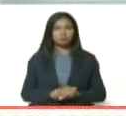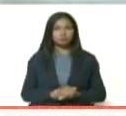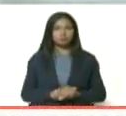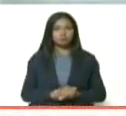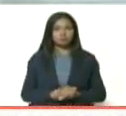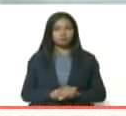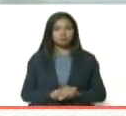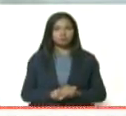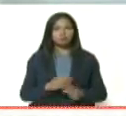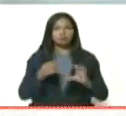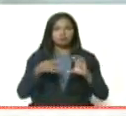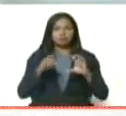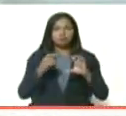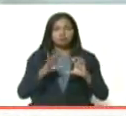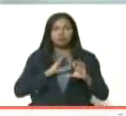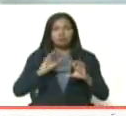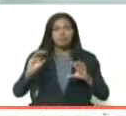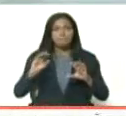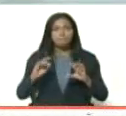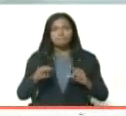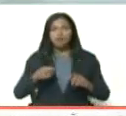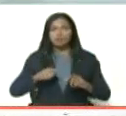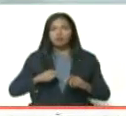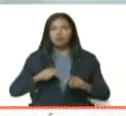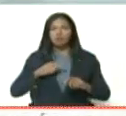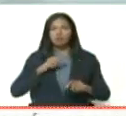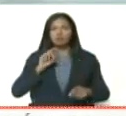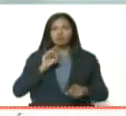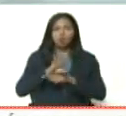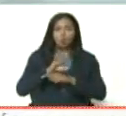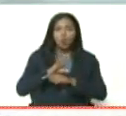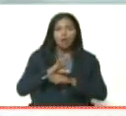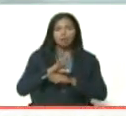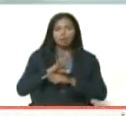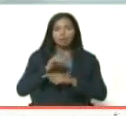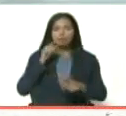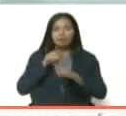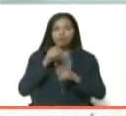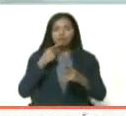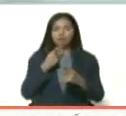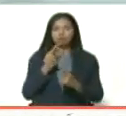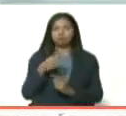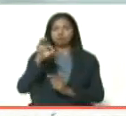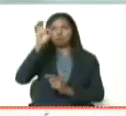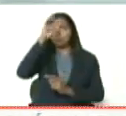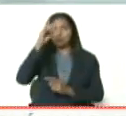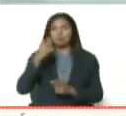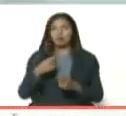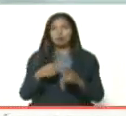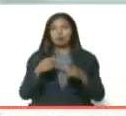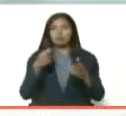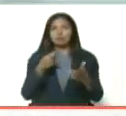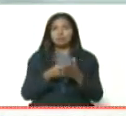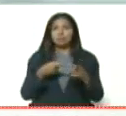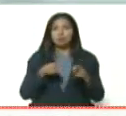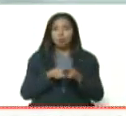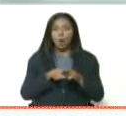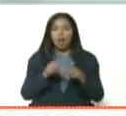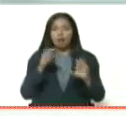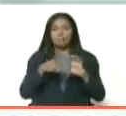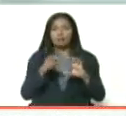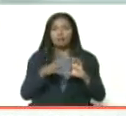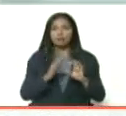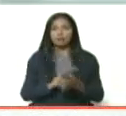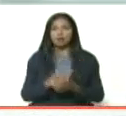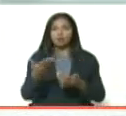En el carnet de la patria, ¡pin! Picho duro. Uy, directo. Sin que nadie se entere. ¡Pum! Se entere el que le llegue en el carnet de la patria